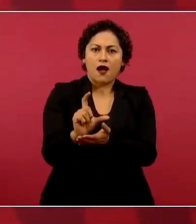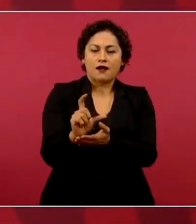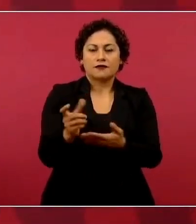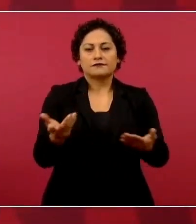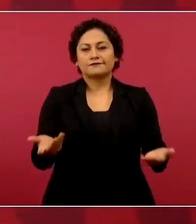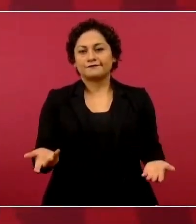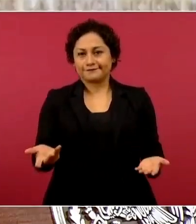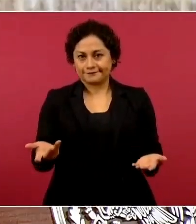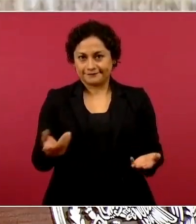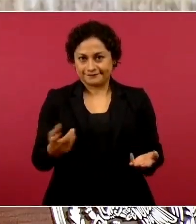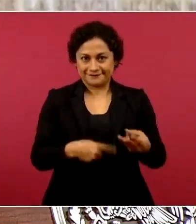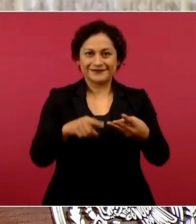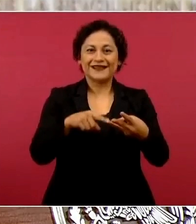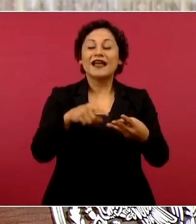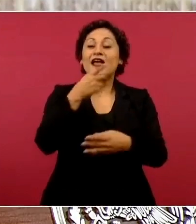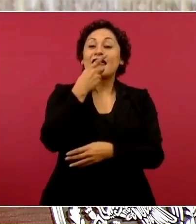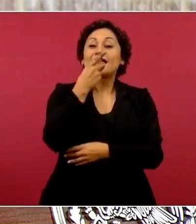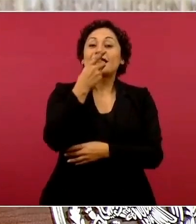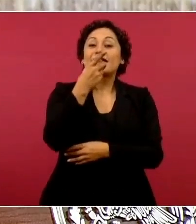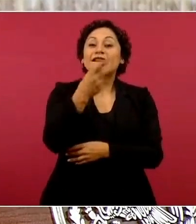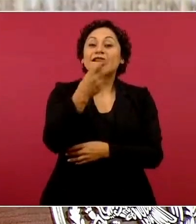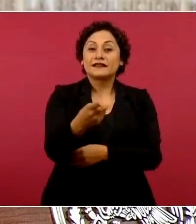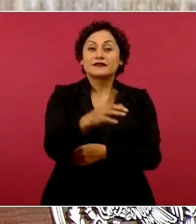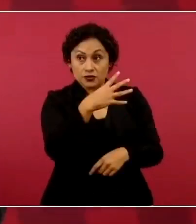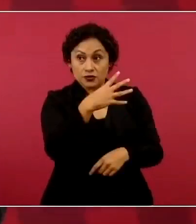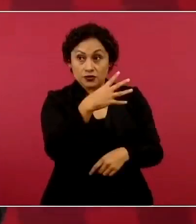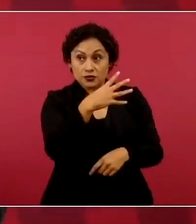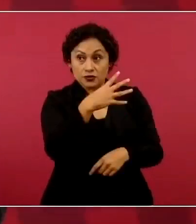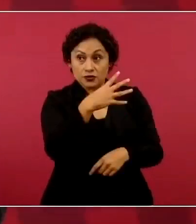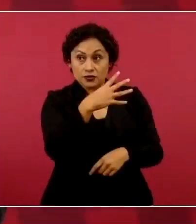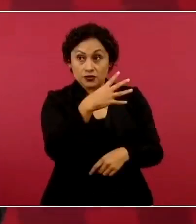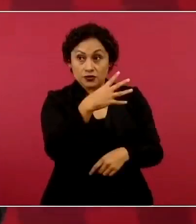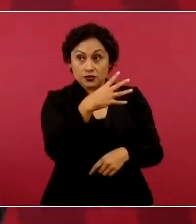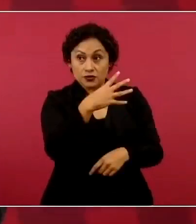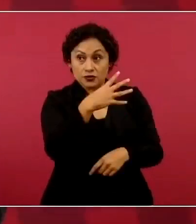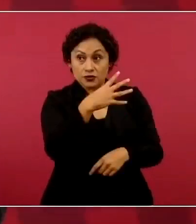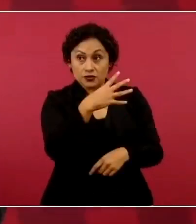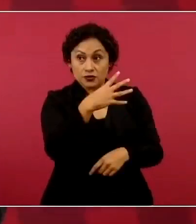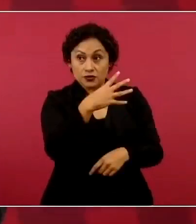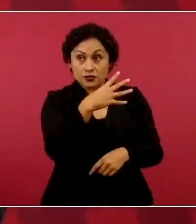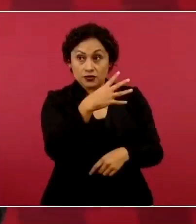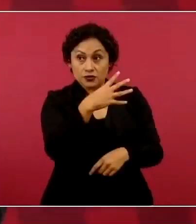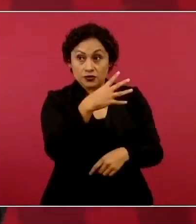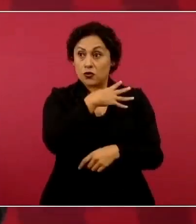Que se eduque al hijo del campesino y al hijo del barretero